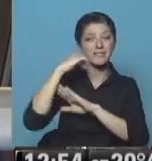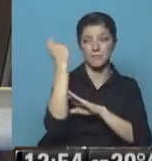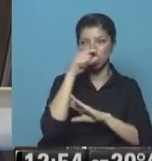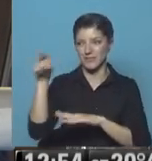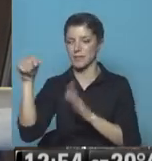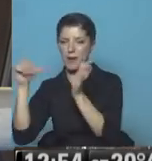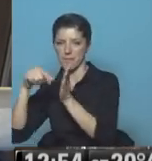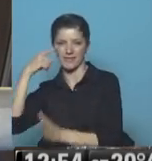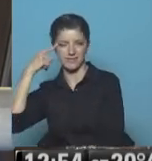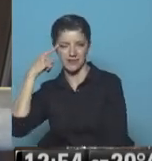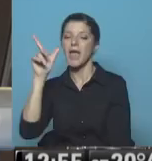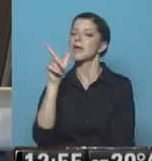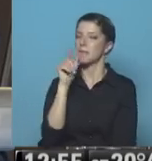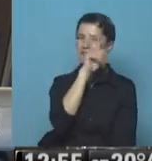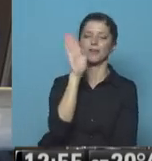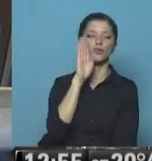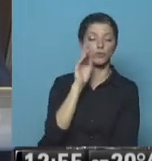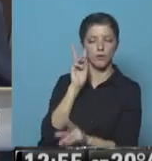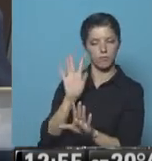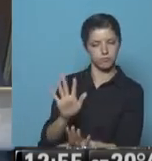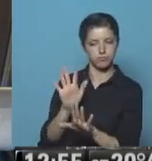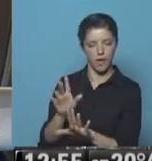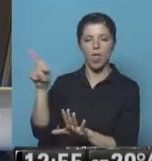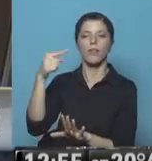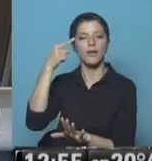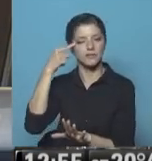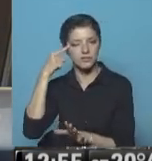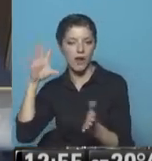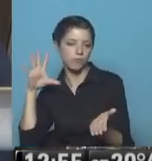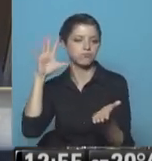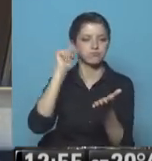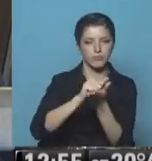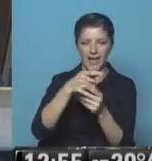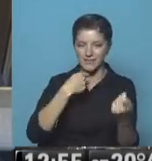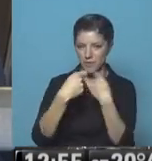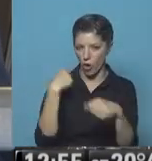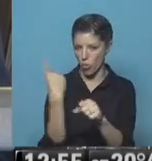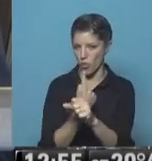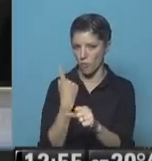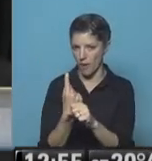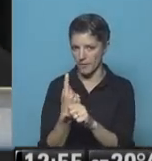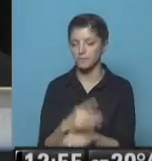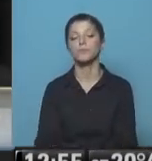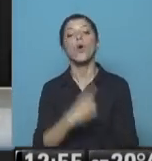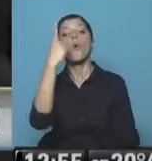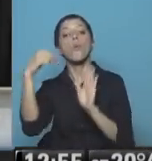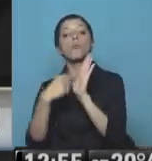que Estados Unidos tiene mucho cuidado de que China no cope ese también ese lugar de la Tierra. Una sola línea con